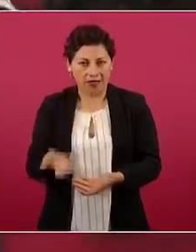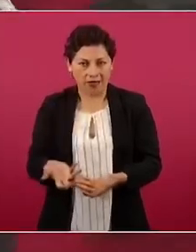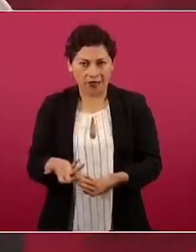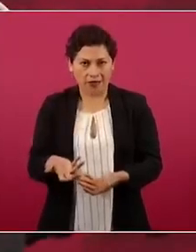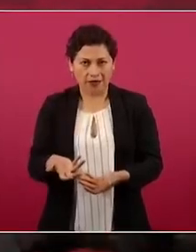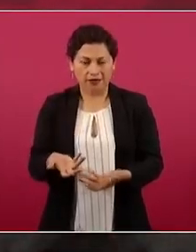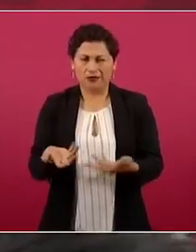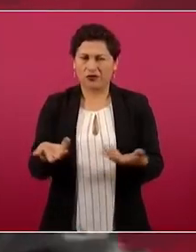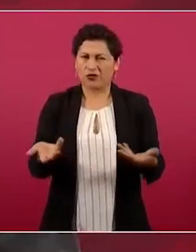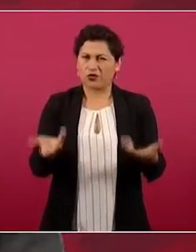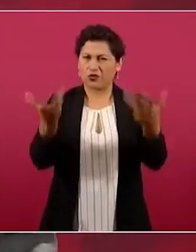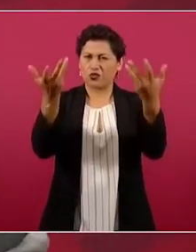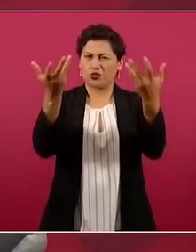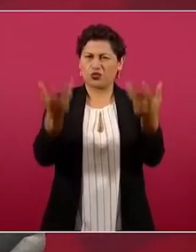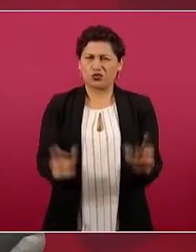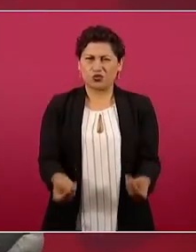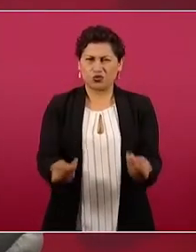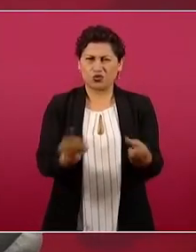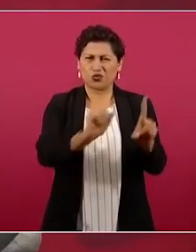tantos organismos.